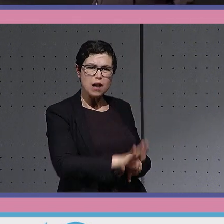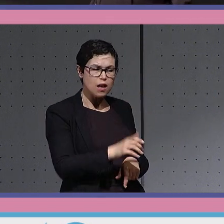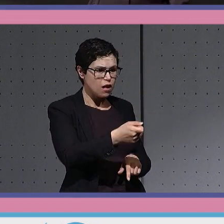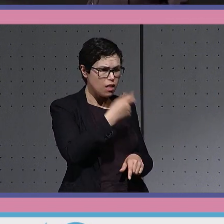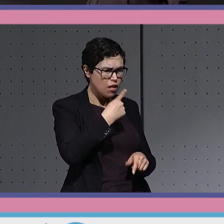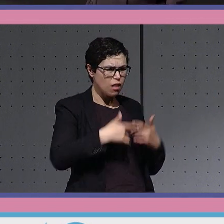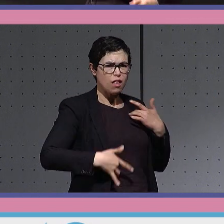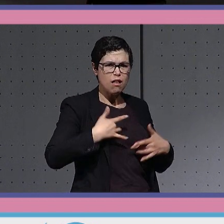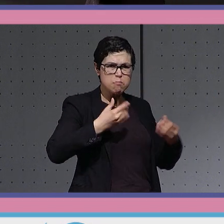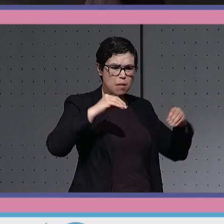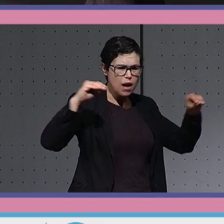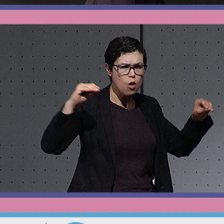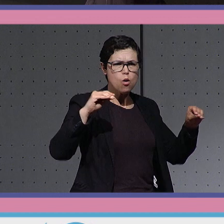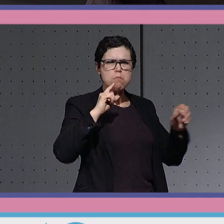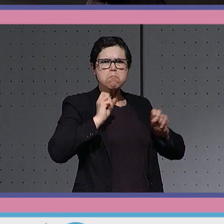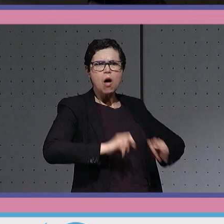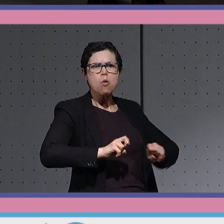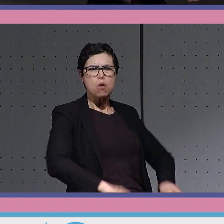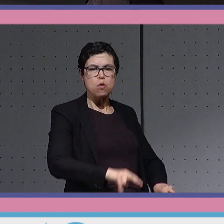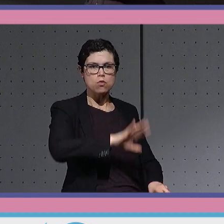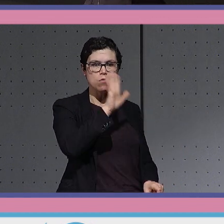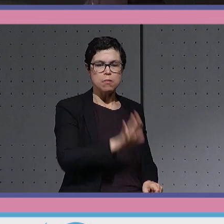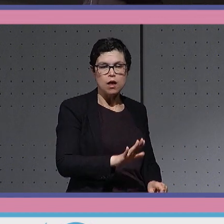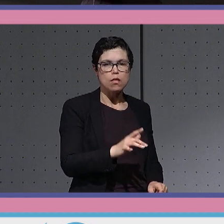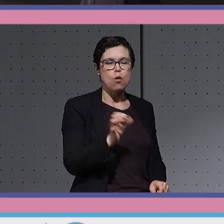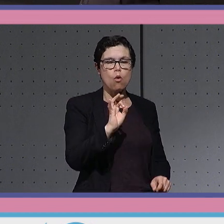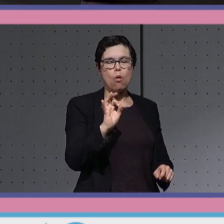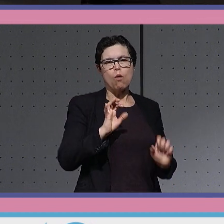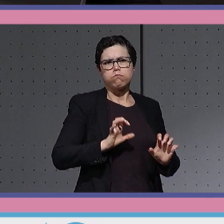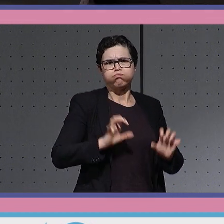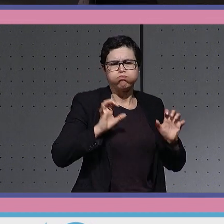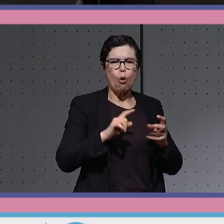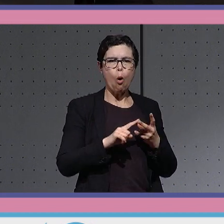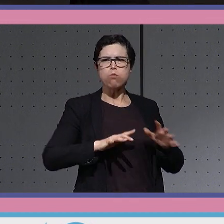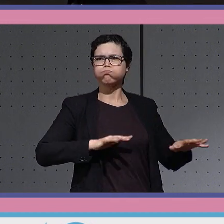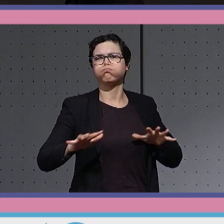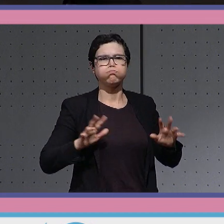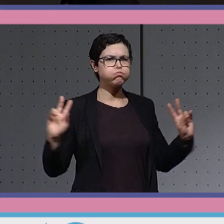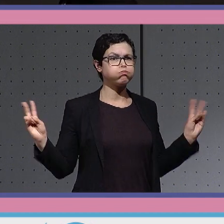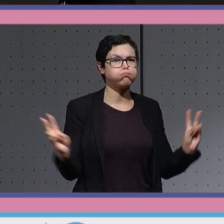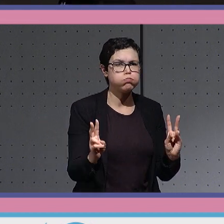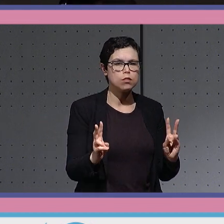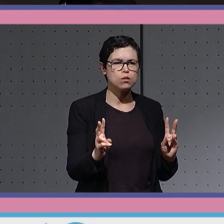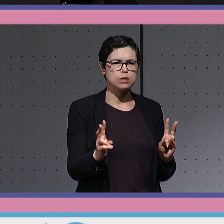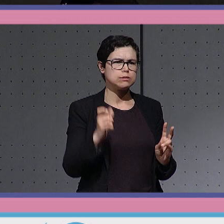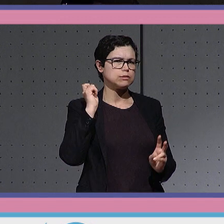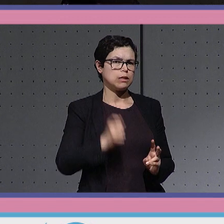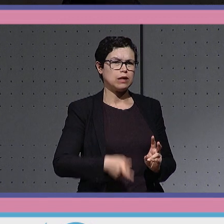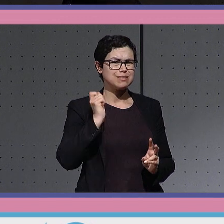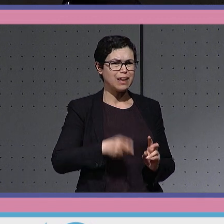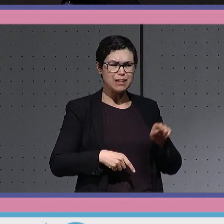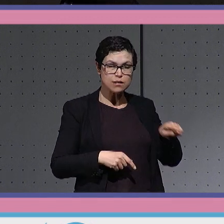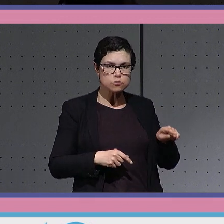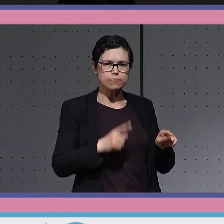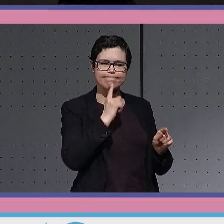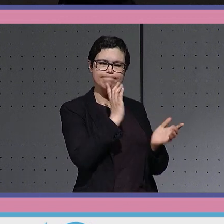queríamos curar. Es decir, muchas veces estamos con irritabilidad, hiperactividad, y esos son los síntomas prínceps que queremos trabajar y